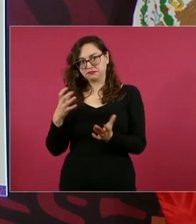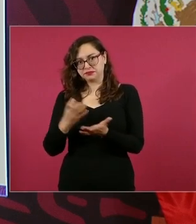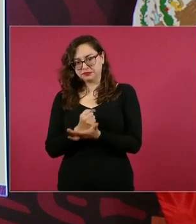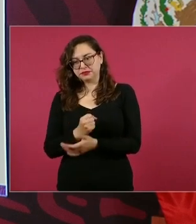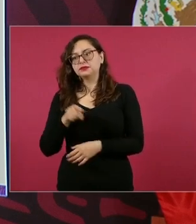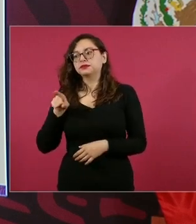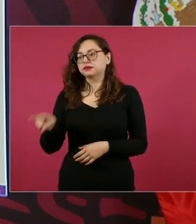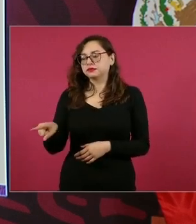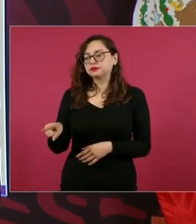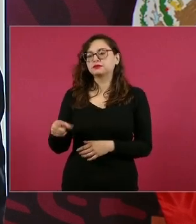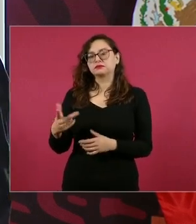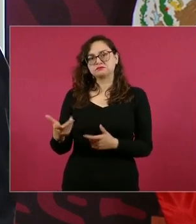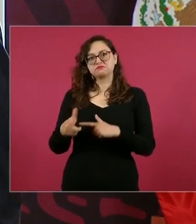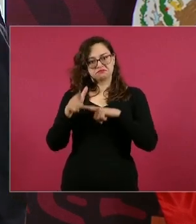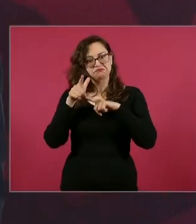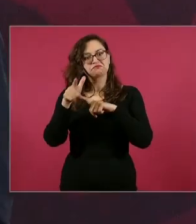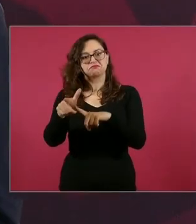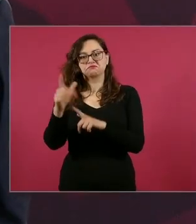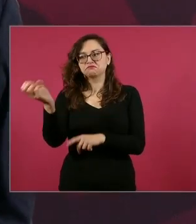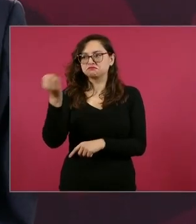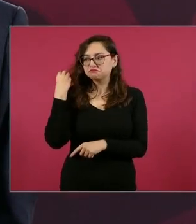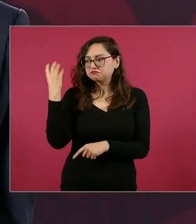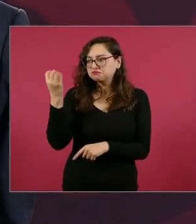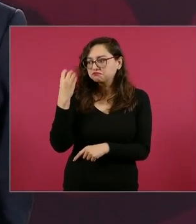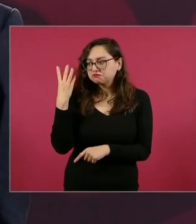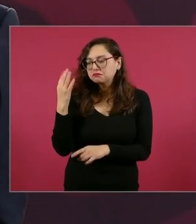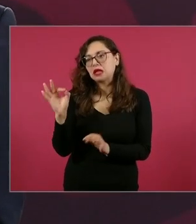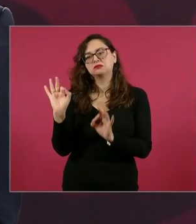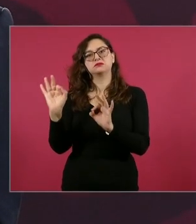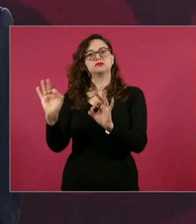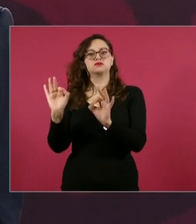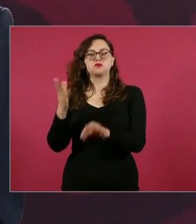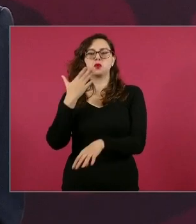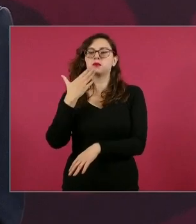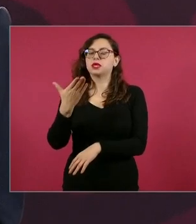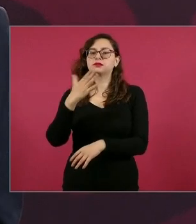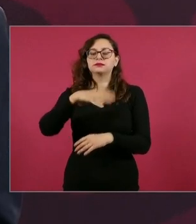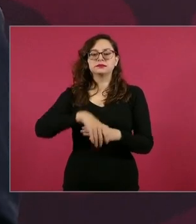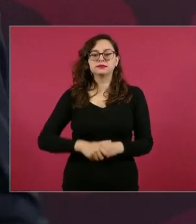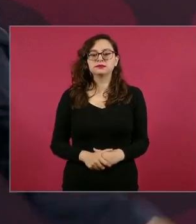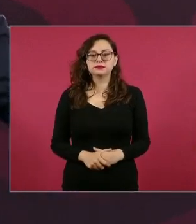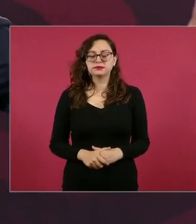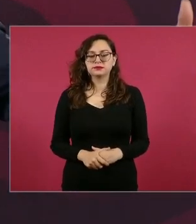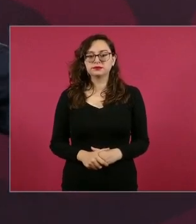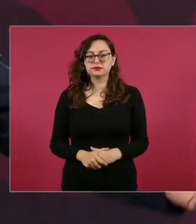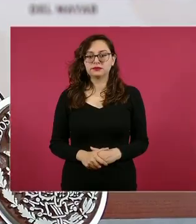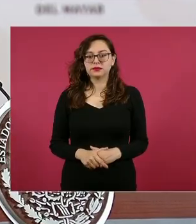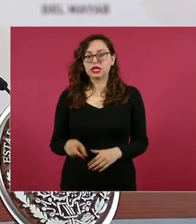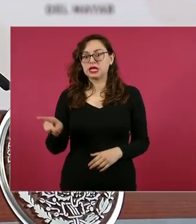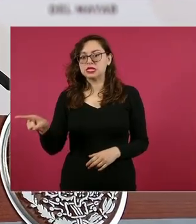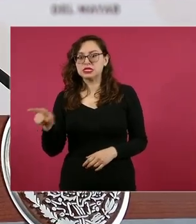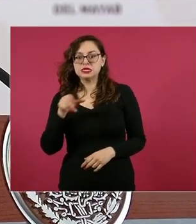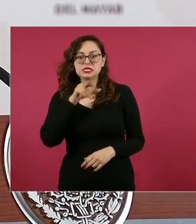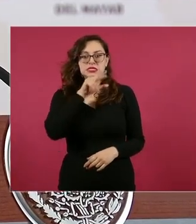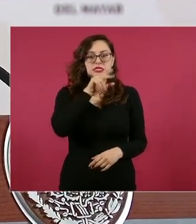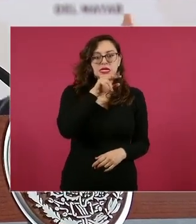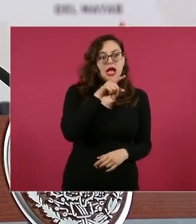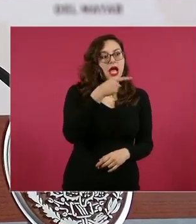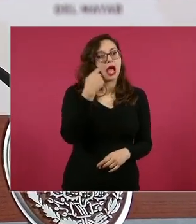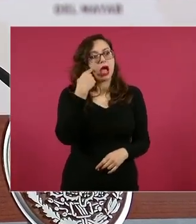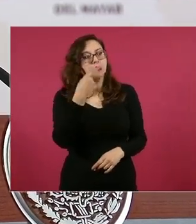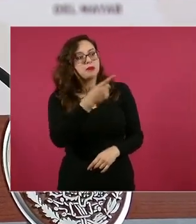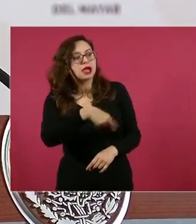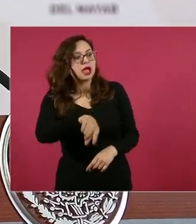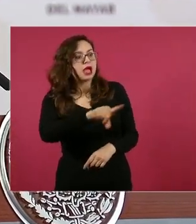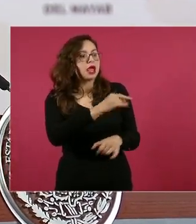decidido darle continuidad a las mañaneras porque no va a depender de lo que